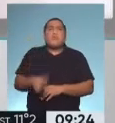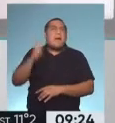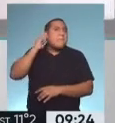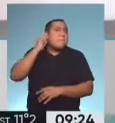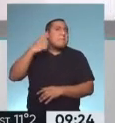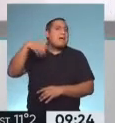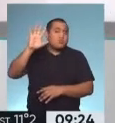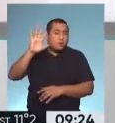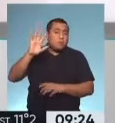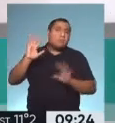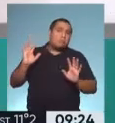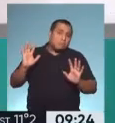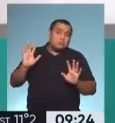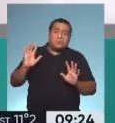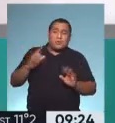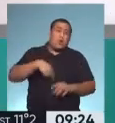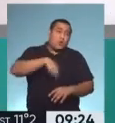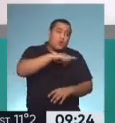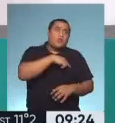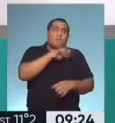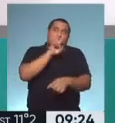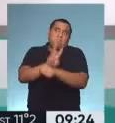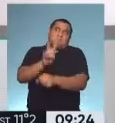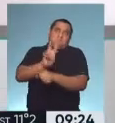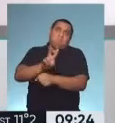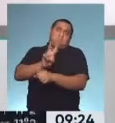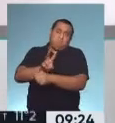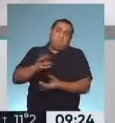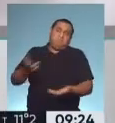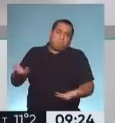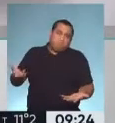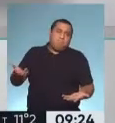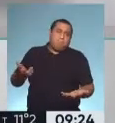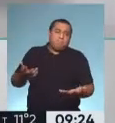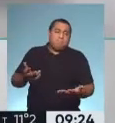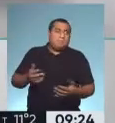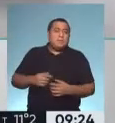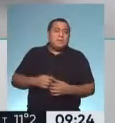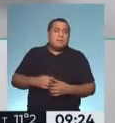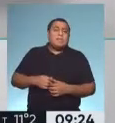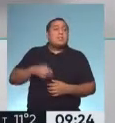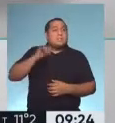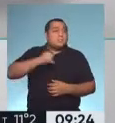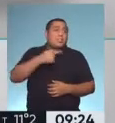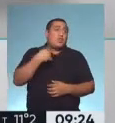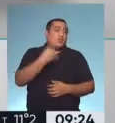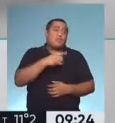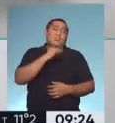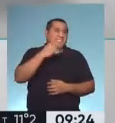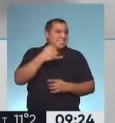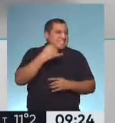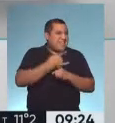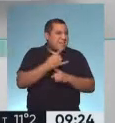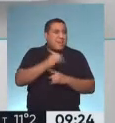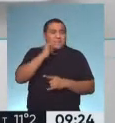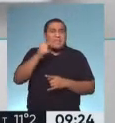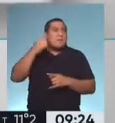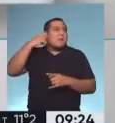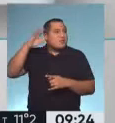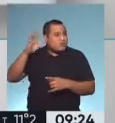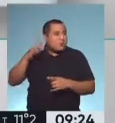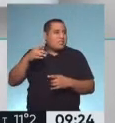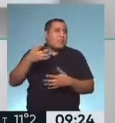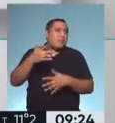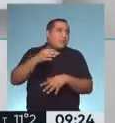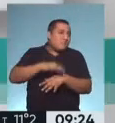que las cuidamos sociedades les aconsejamos mantenerse siempre tener la menor